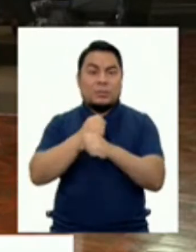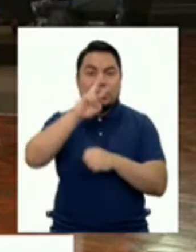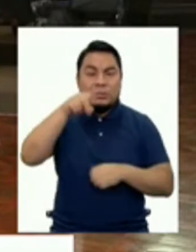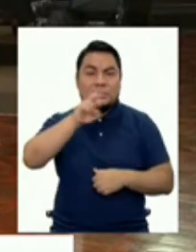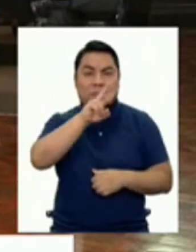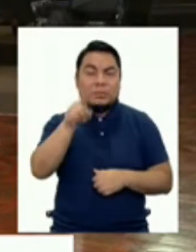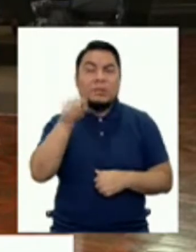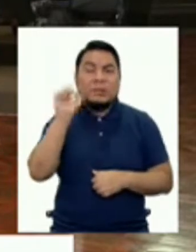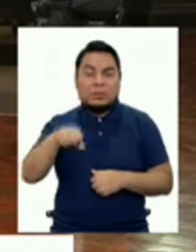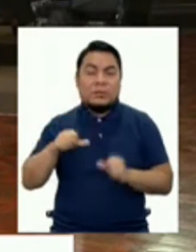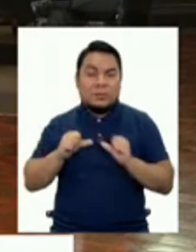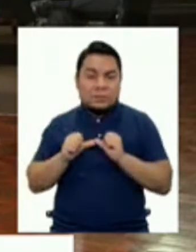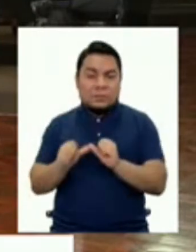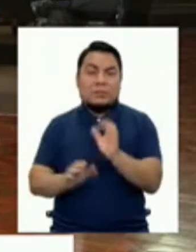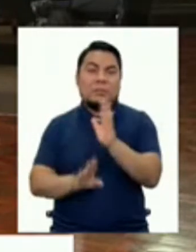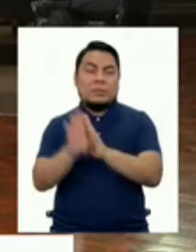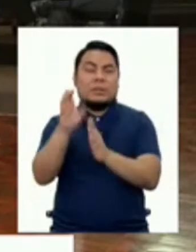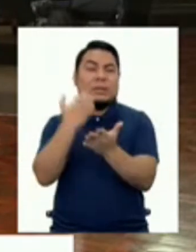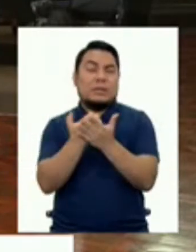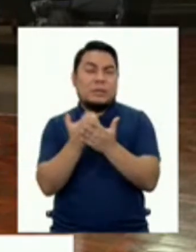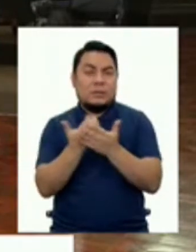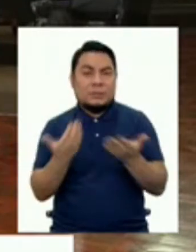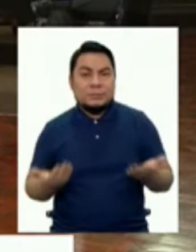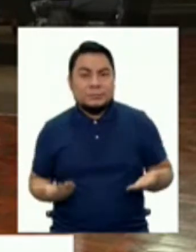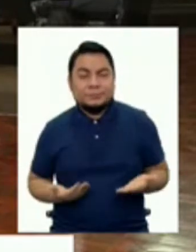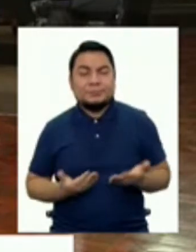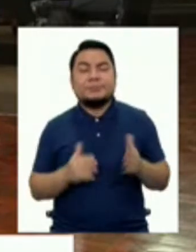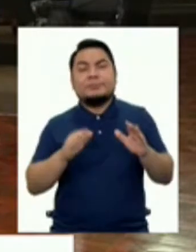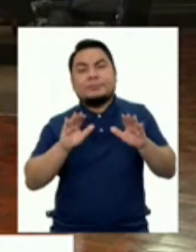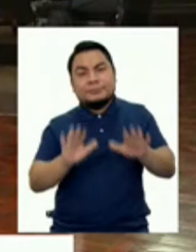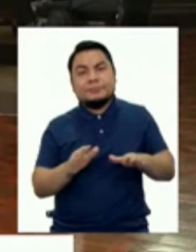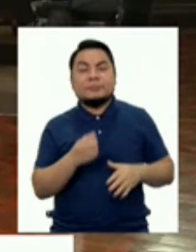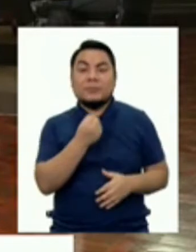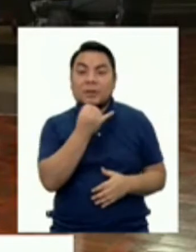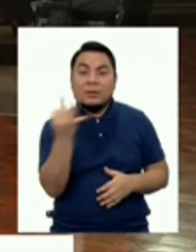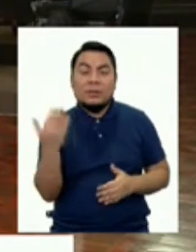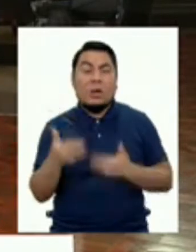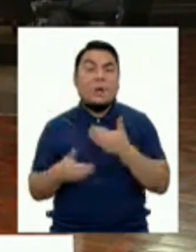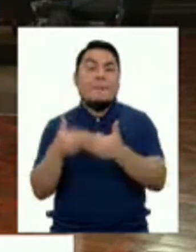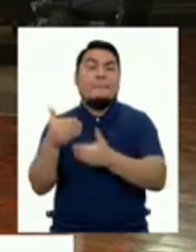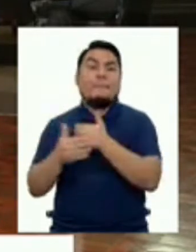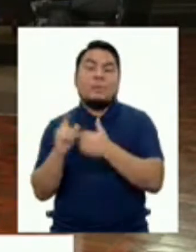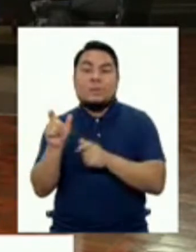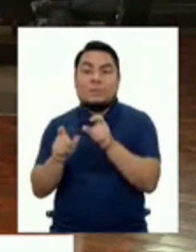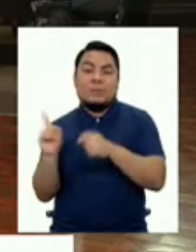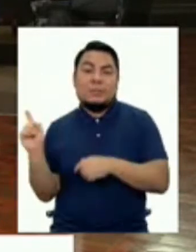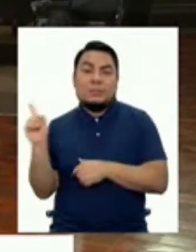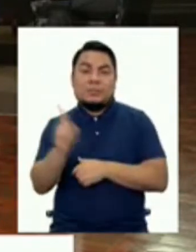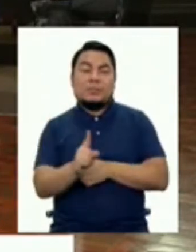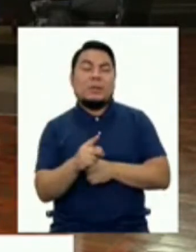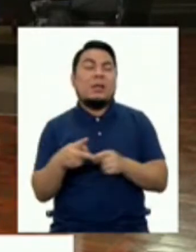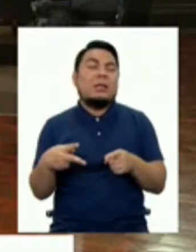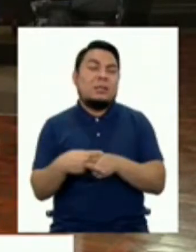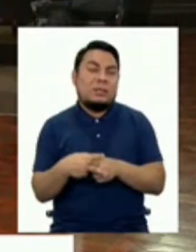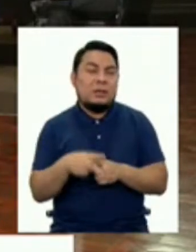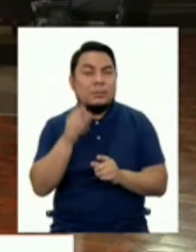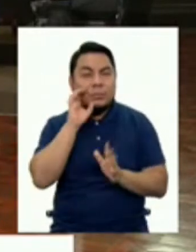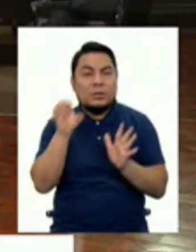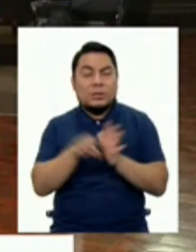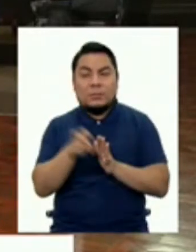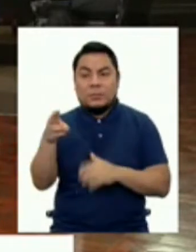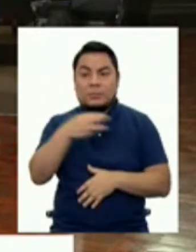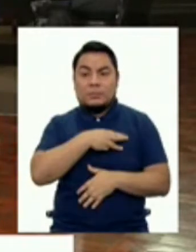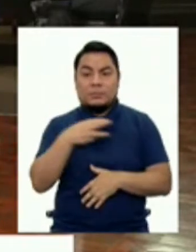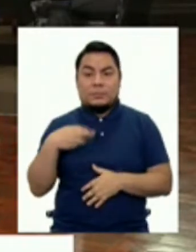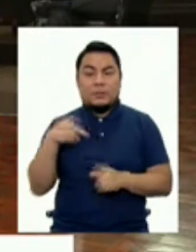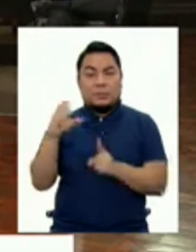así sostener la reactivación de la economía. Sin embargo, algunos procesos presenciales implican trabas. Por ejemplo, el Ministerio